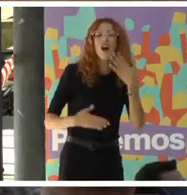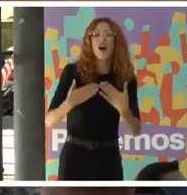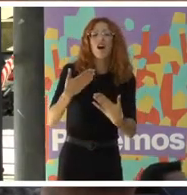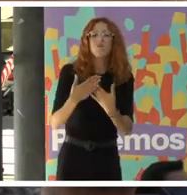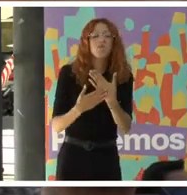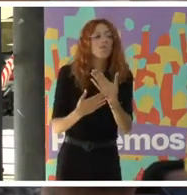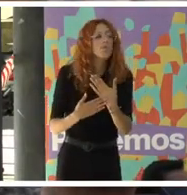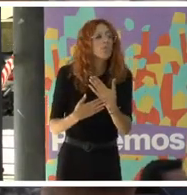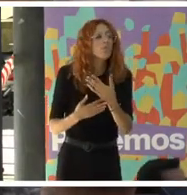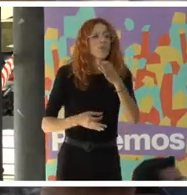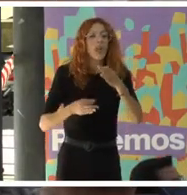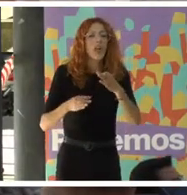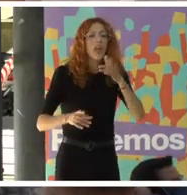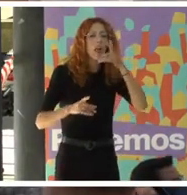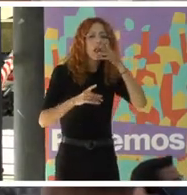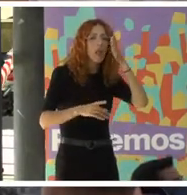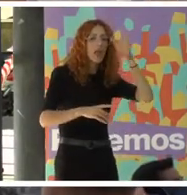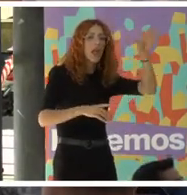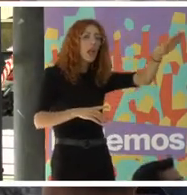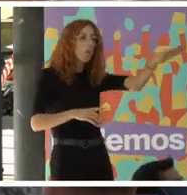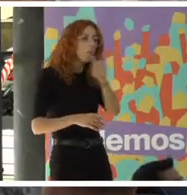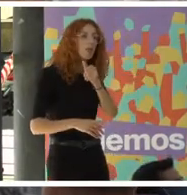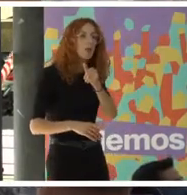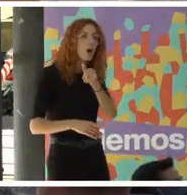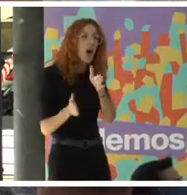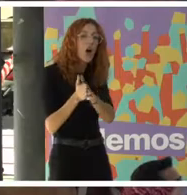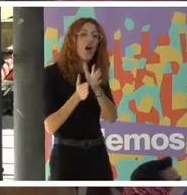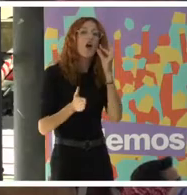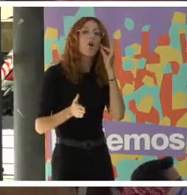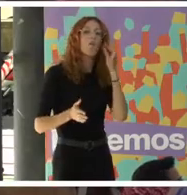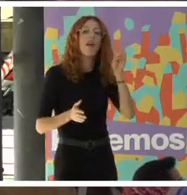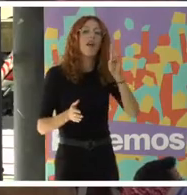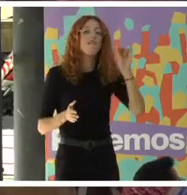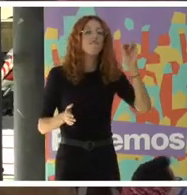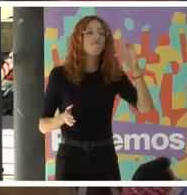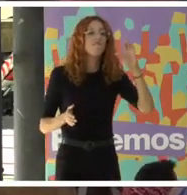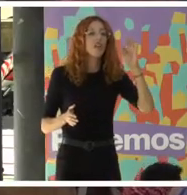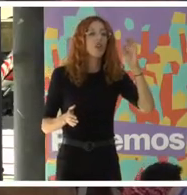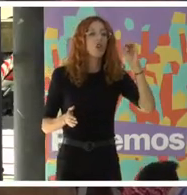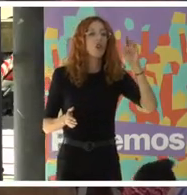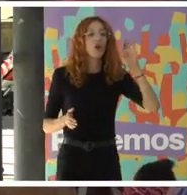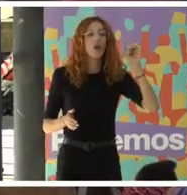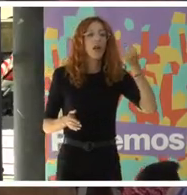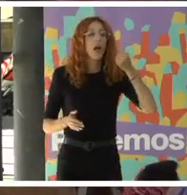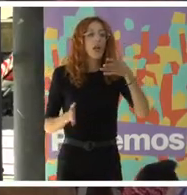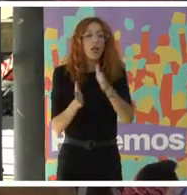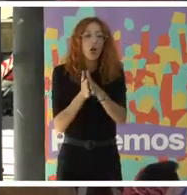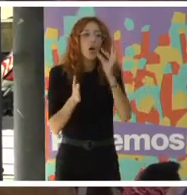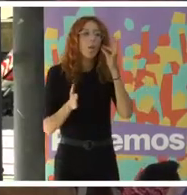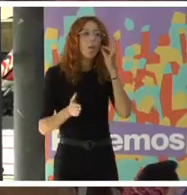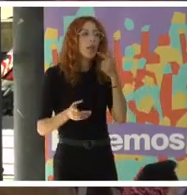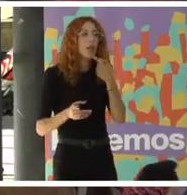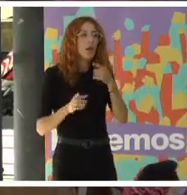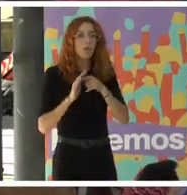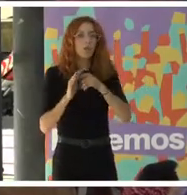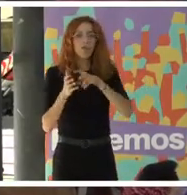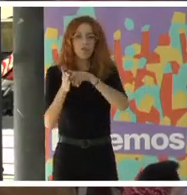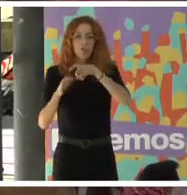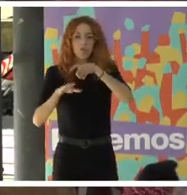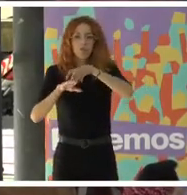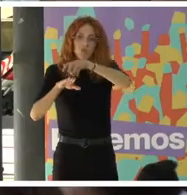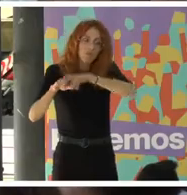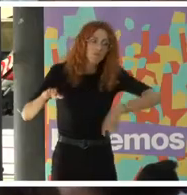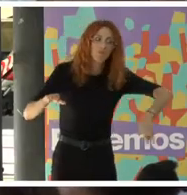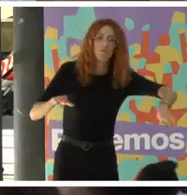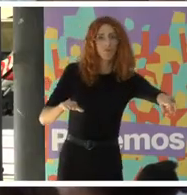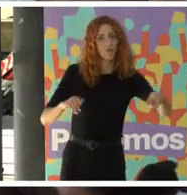Alba imputó a nuestra compañera Victoria Rosell y nuestra compañera tuvo que bajarse de la